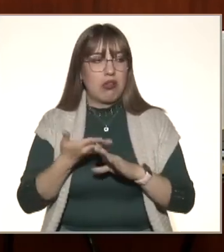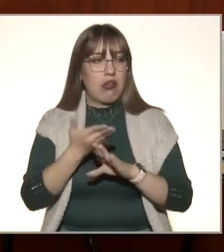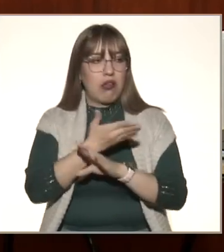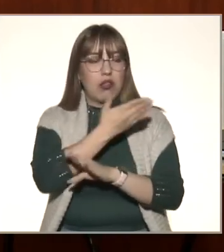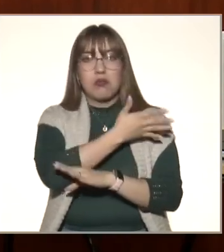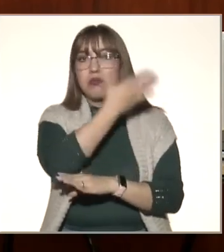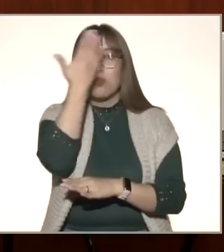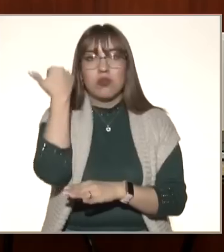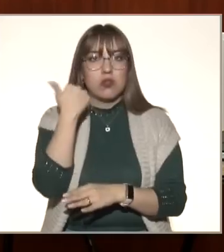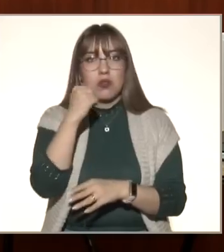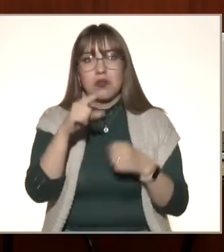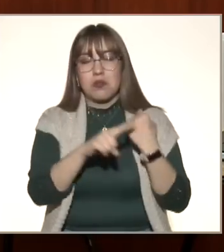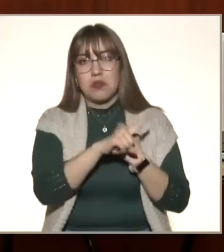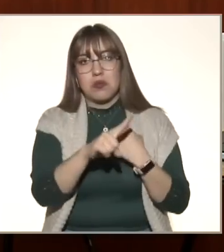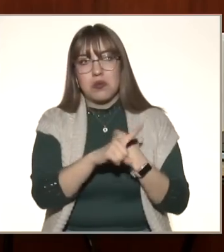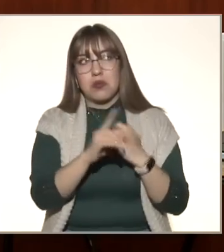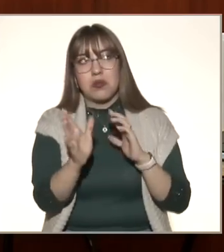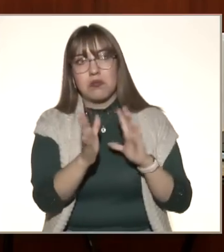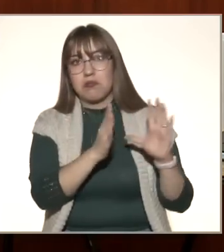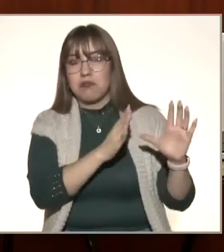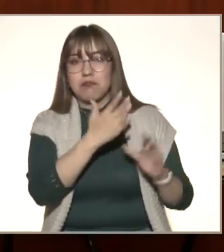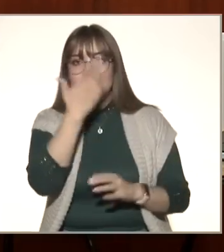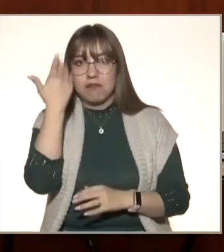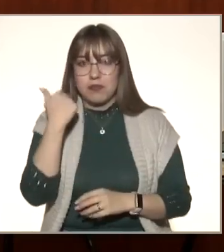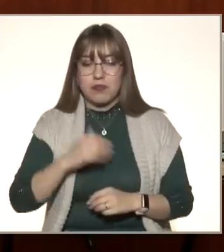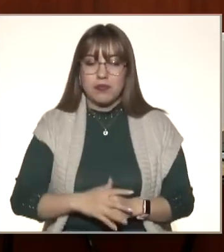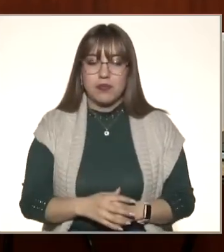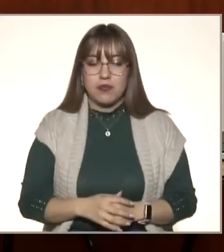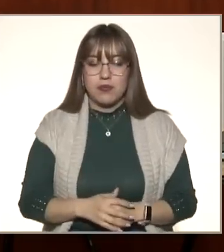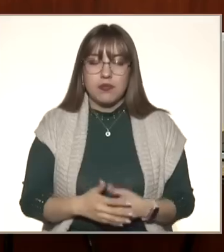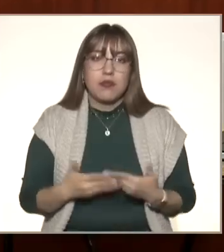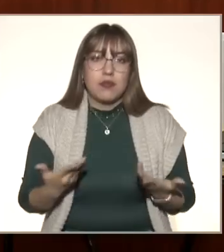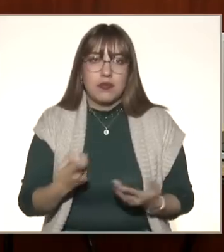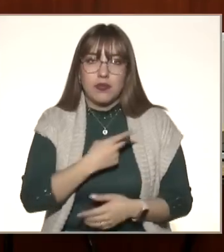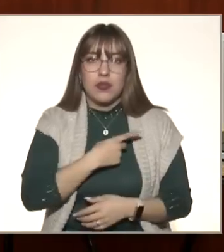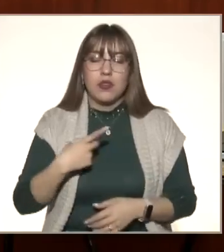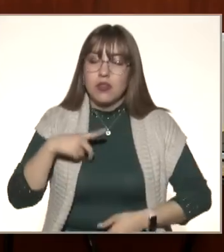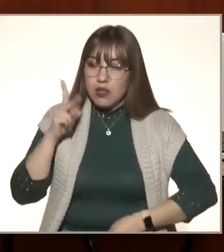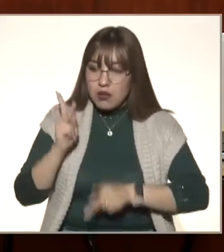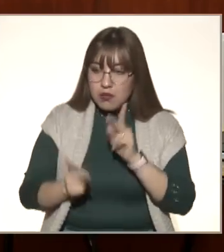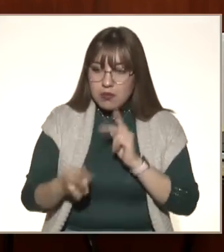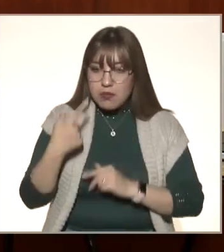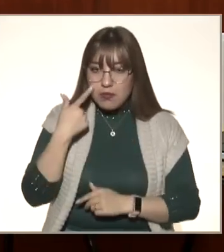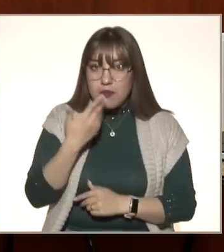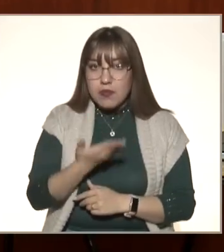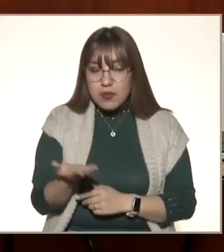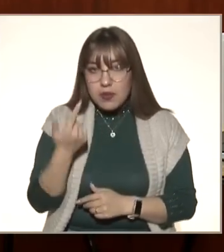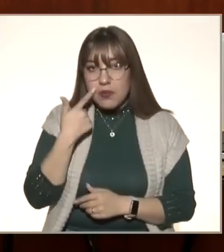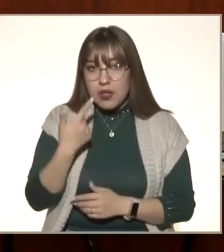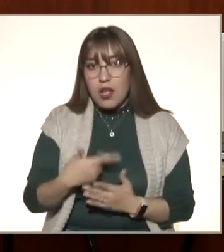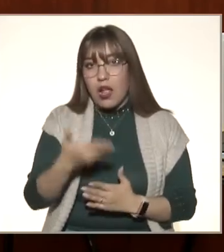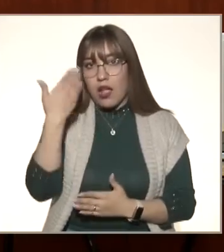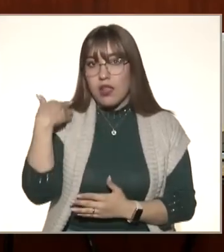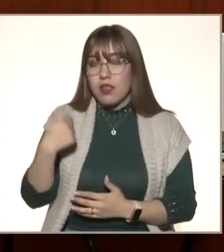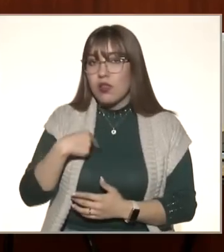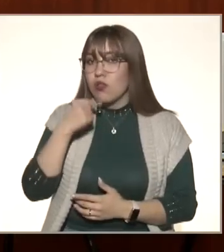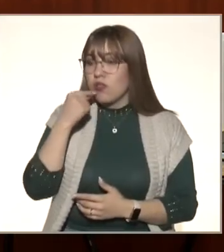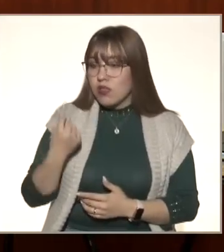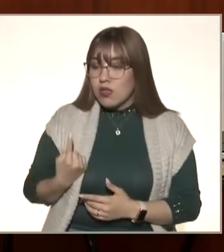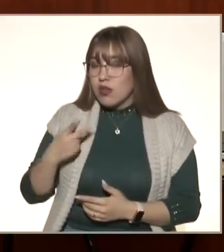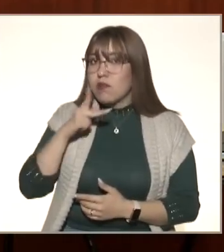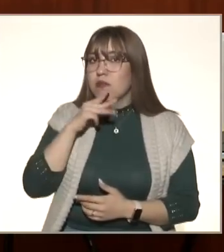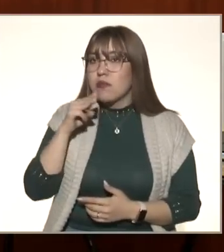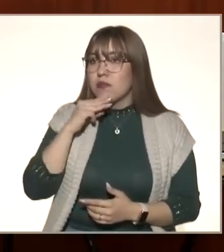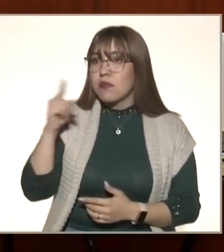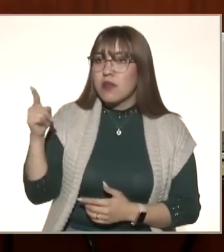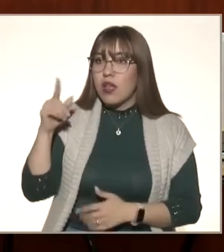sus padres. Entonces, es decir, platicar cómo fue mi infancia con mis padres y por qué mis padres me van a hacer cierto